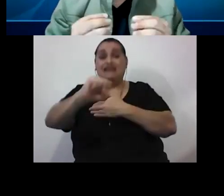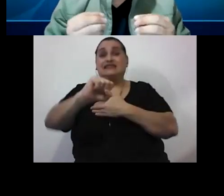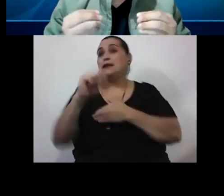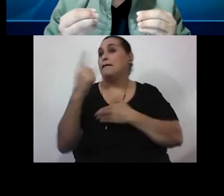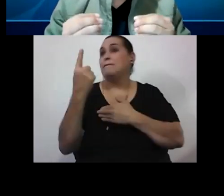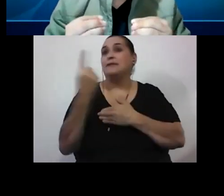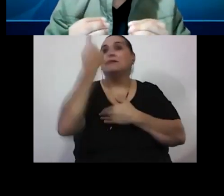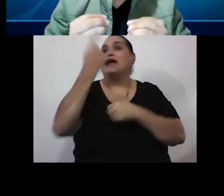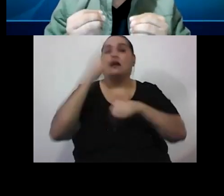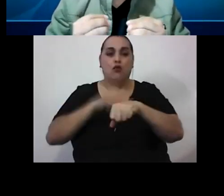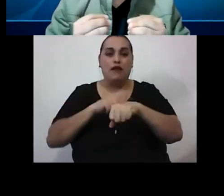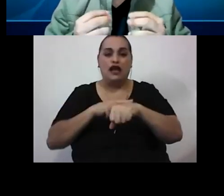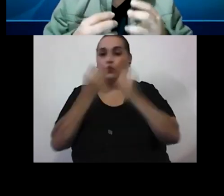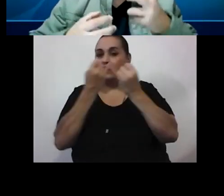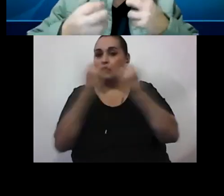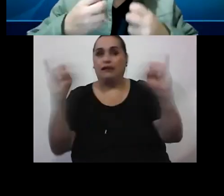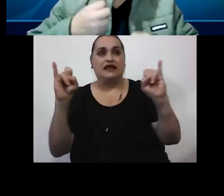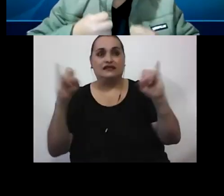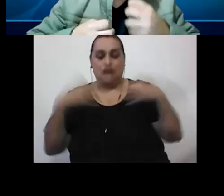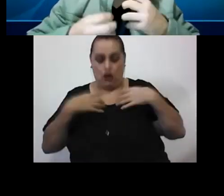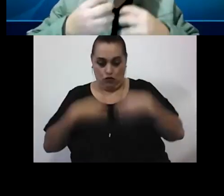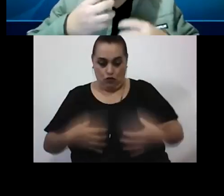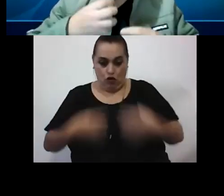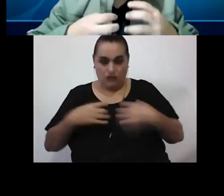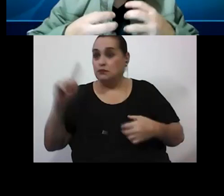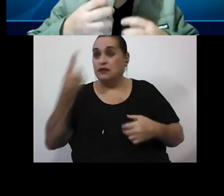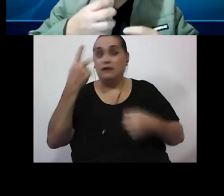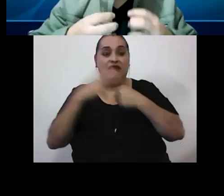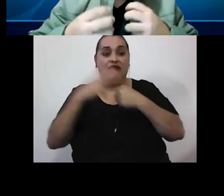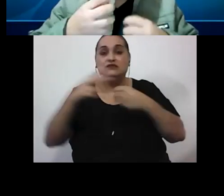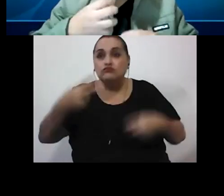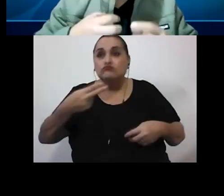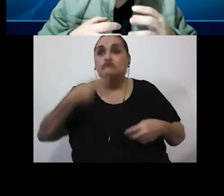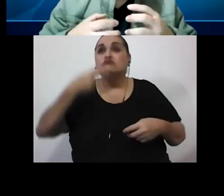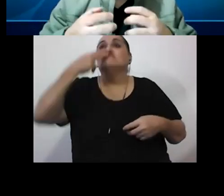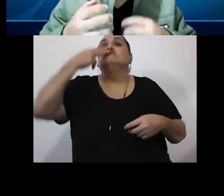vez de agüita, sus pulmones tienen aire y su sistema tiene que empezar a funcionar